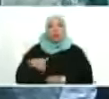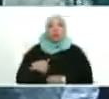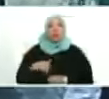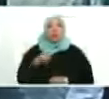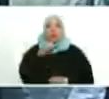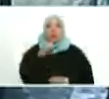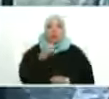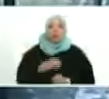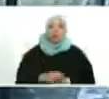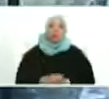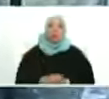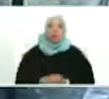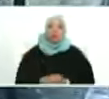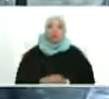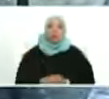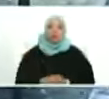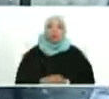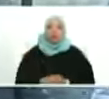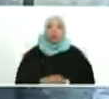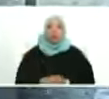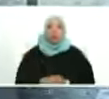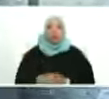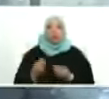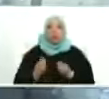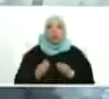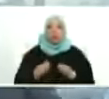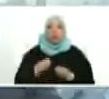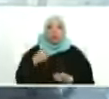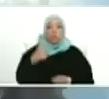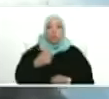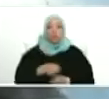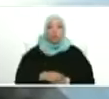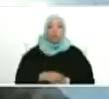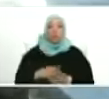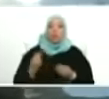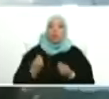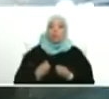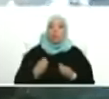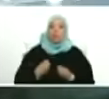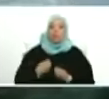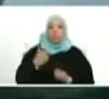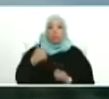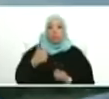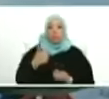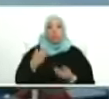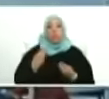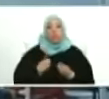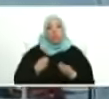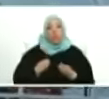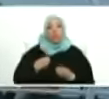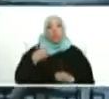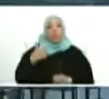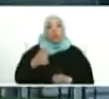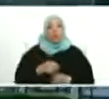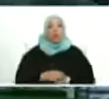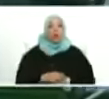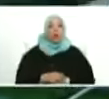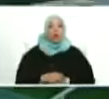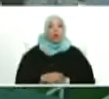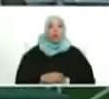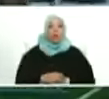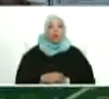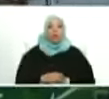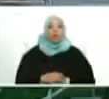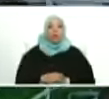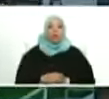nuestro presidente Chávez para el vivir viviendo, para vivir viviendo, para tener